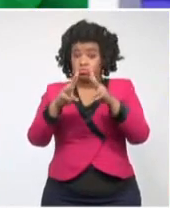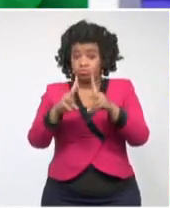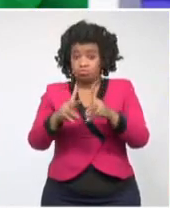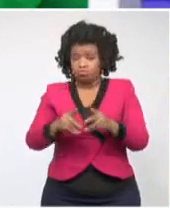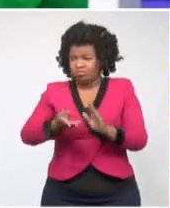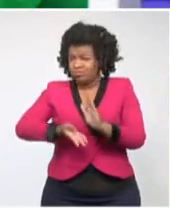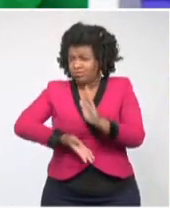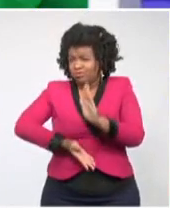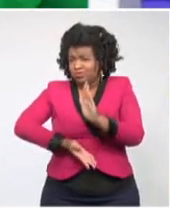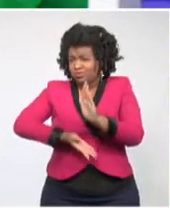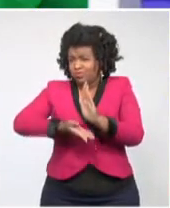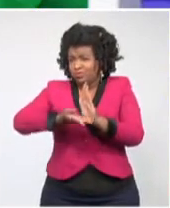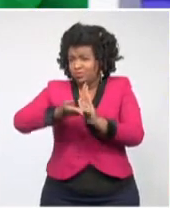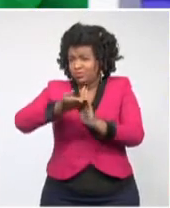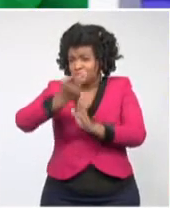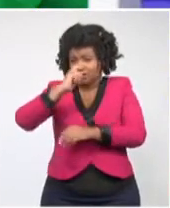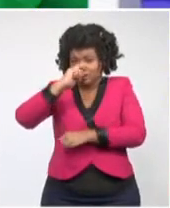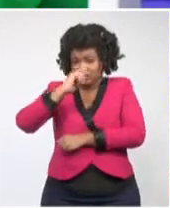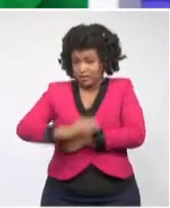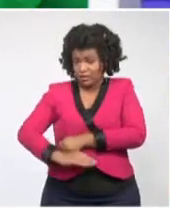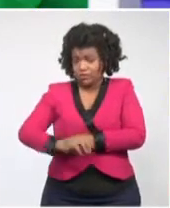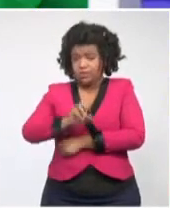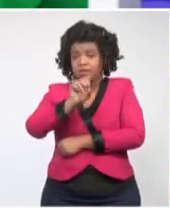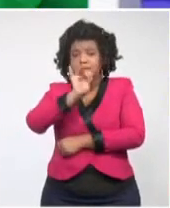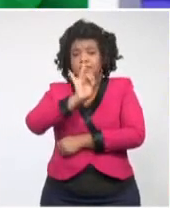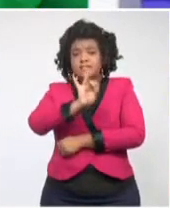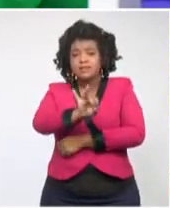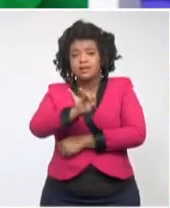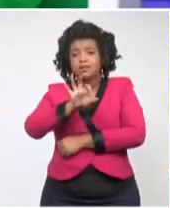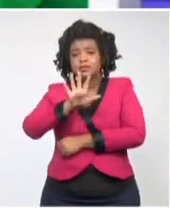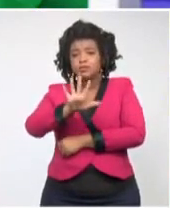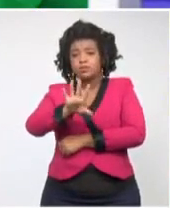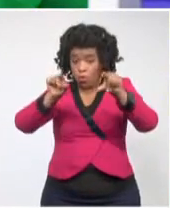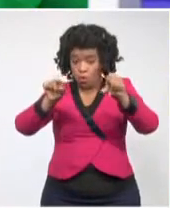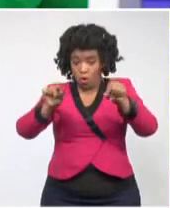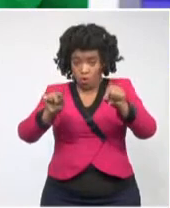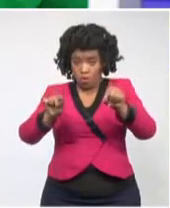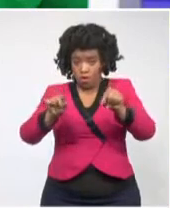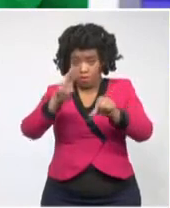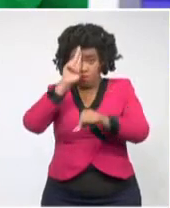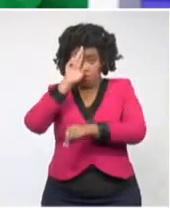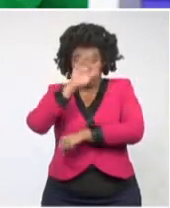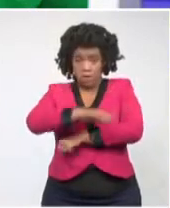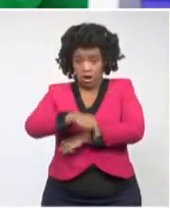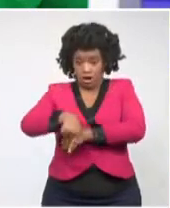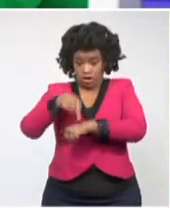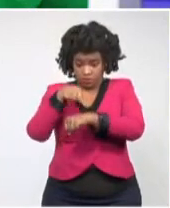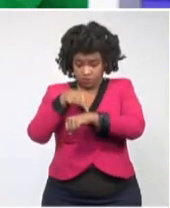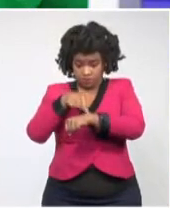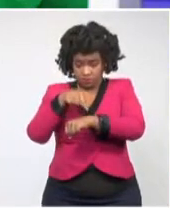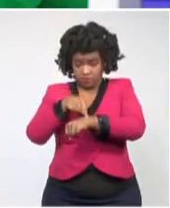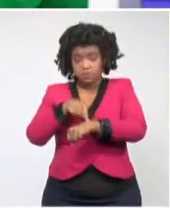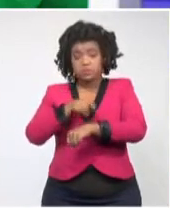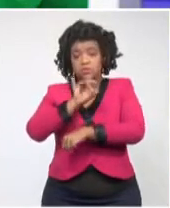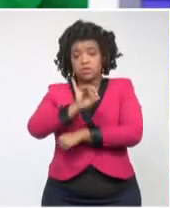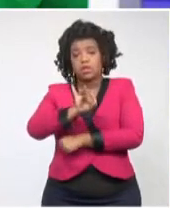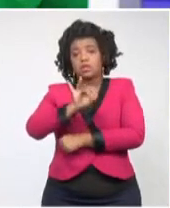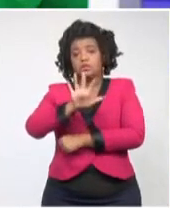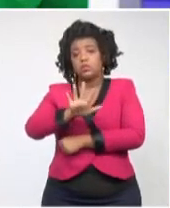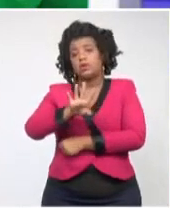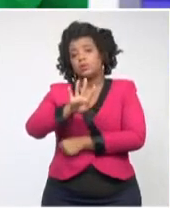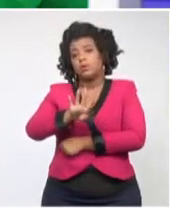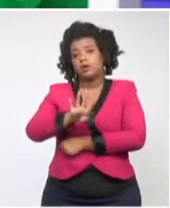de casos pediátricos, 754 en Cuba hace un momento, con el diagnóstico